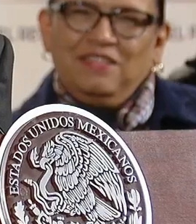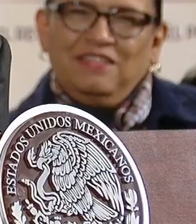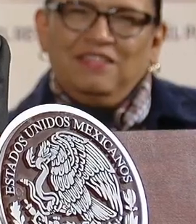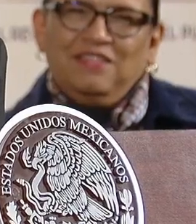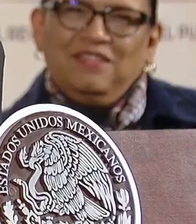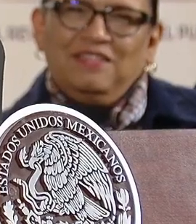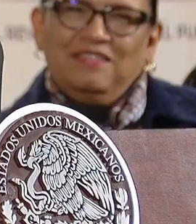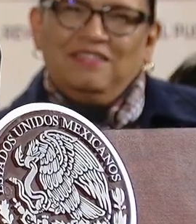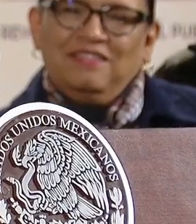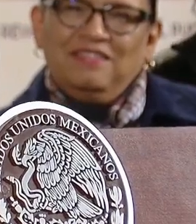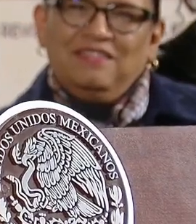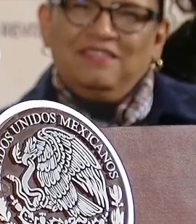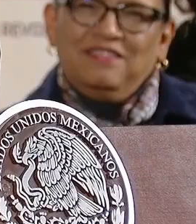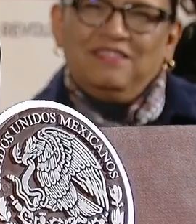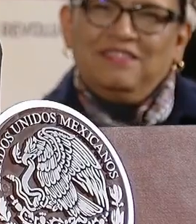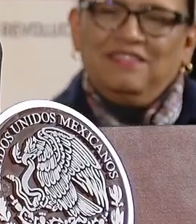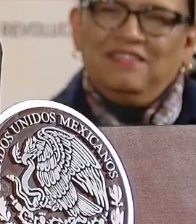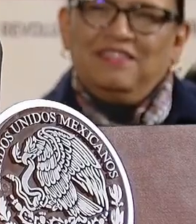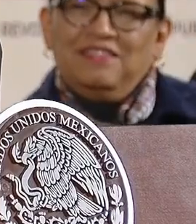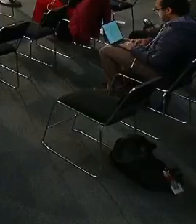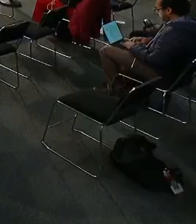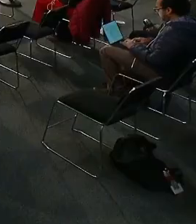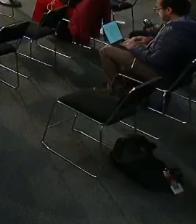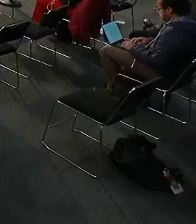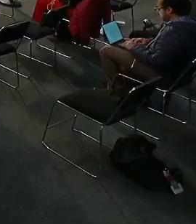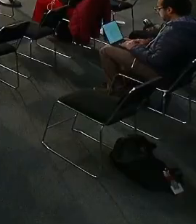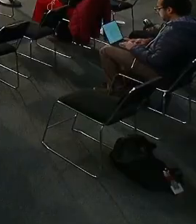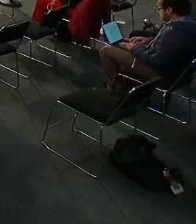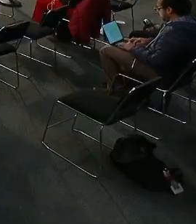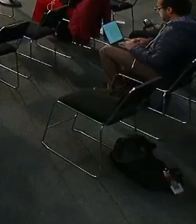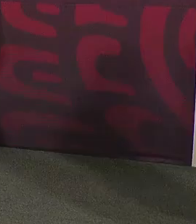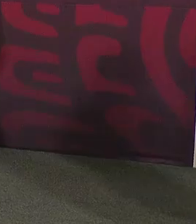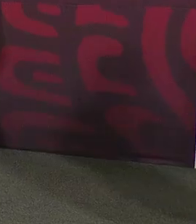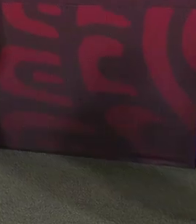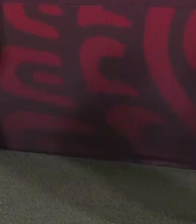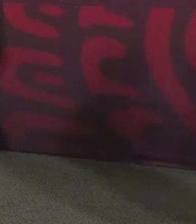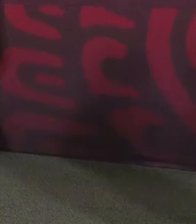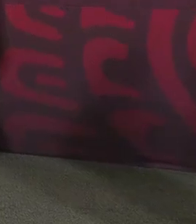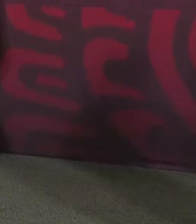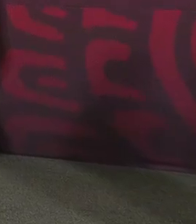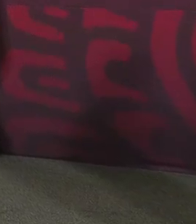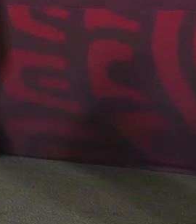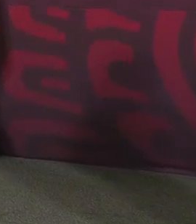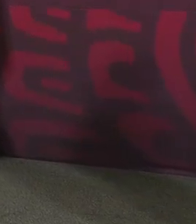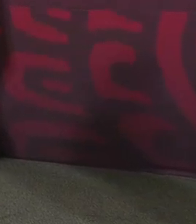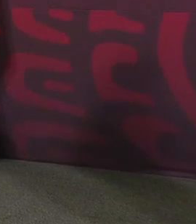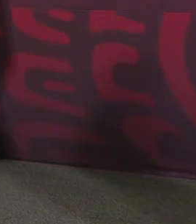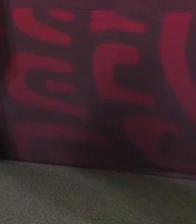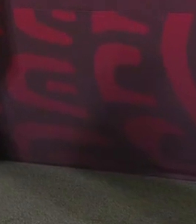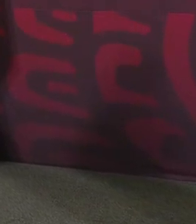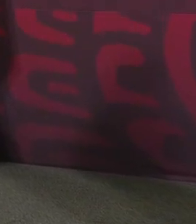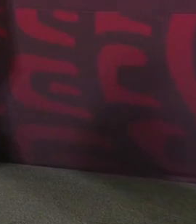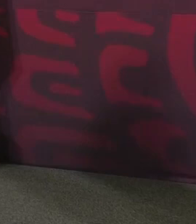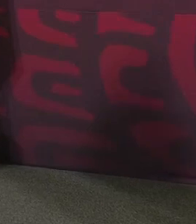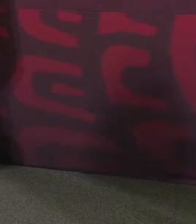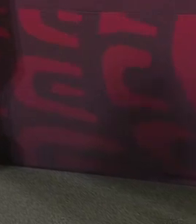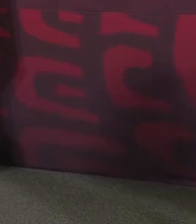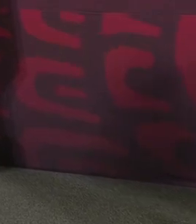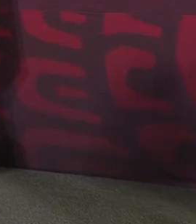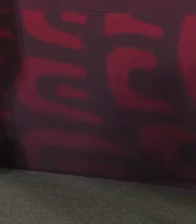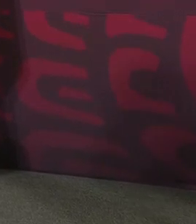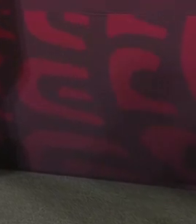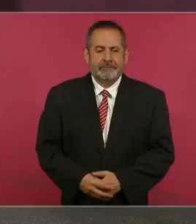y a toda su familia. Edgar Chacón, su empresa minera se llama